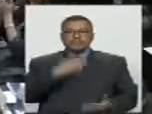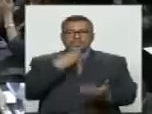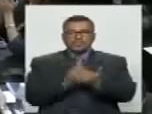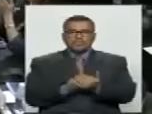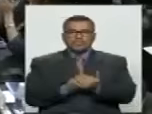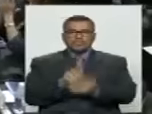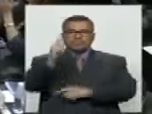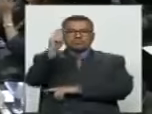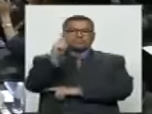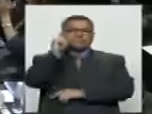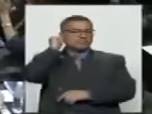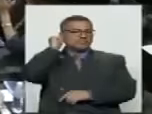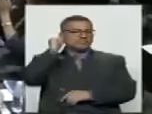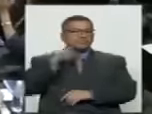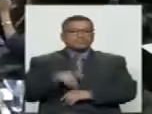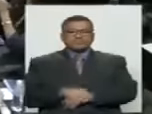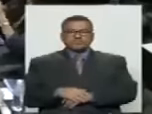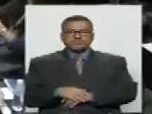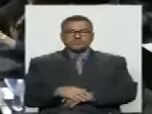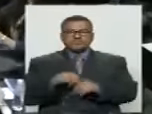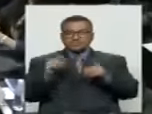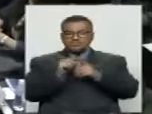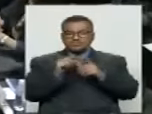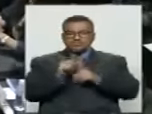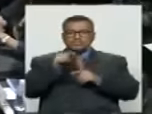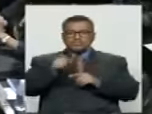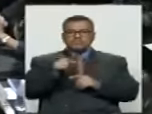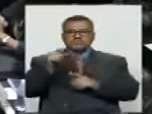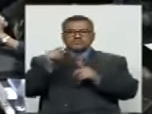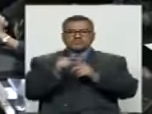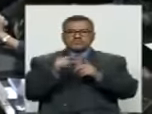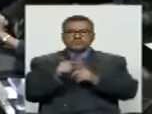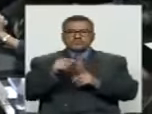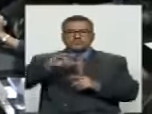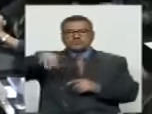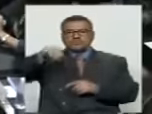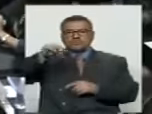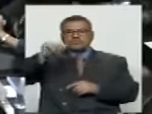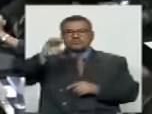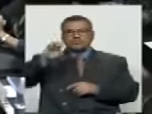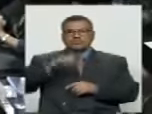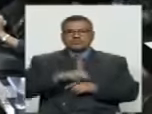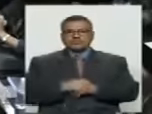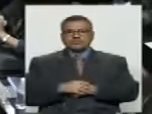Gracias, diputada. Voy a dejar en el derecho de palabra al diputado José Cabellos.